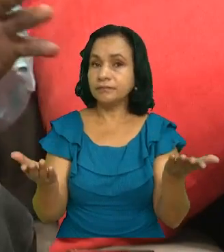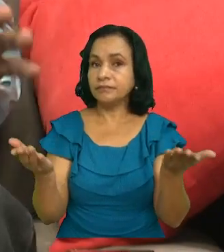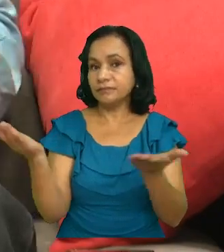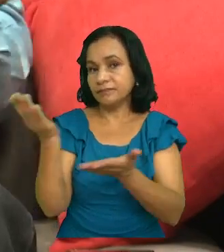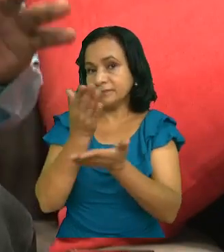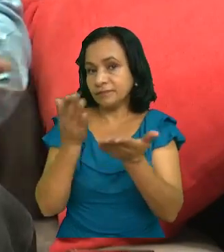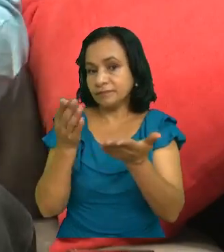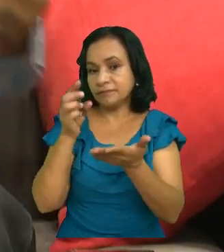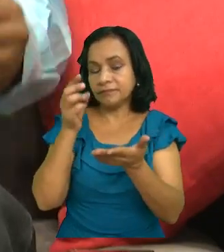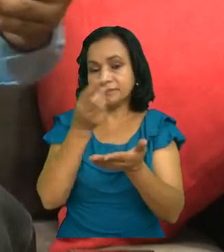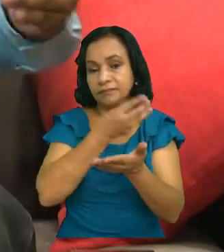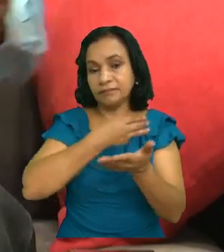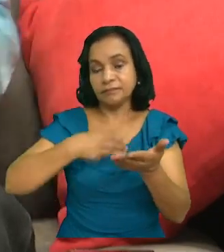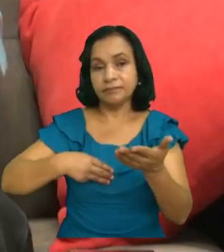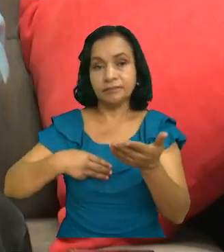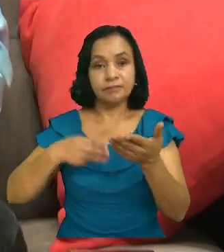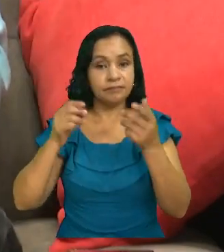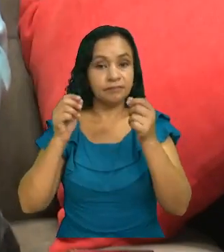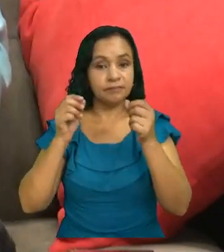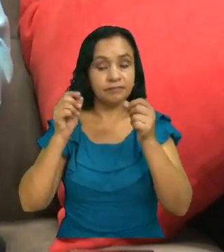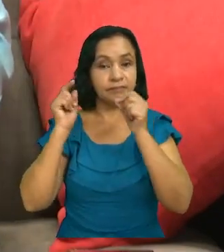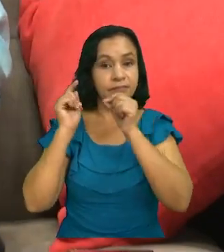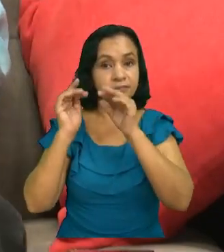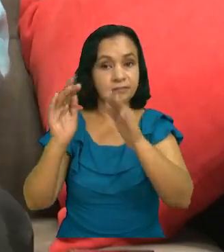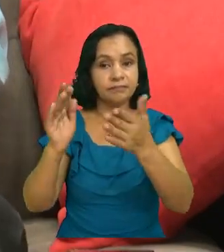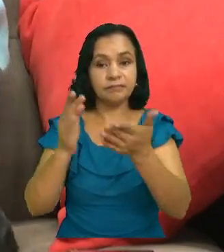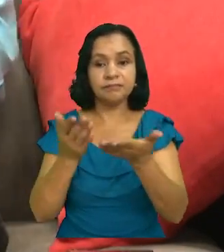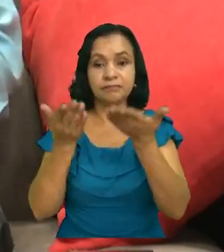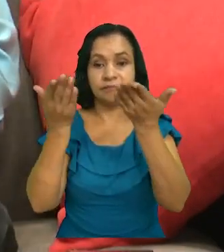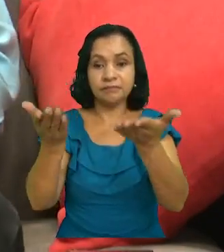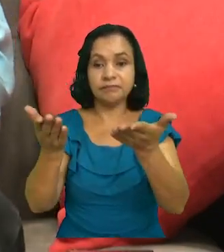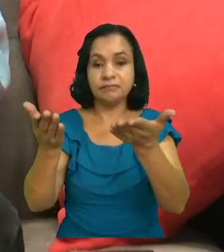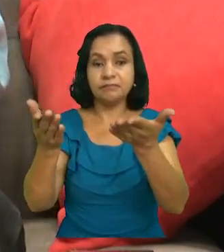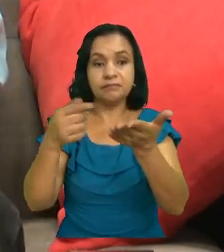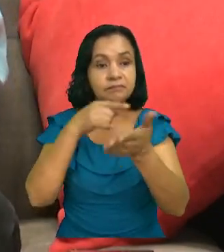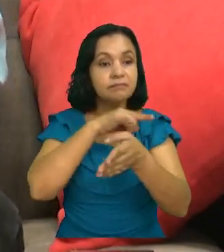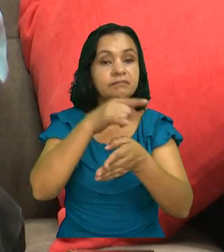repente el MTI licita y avanza con una premura bastante importante.